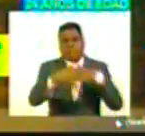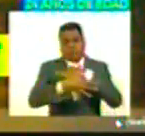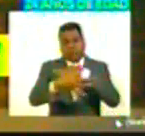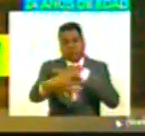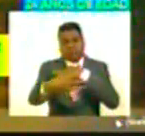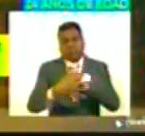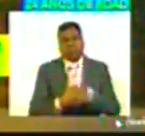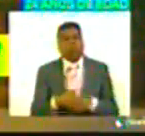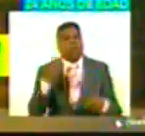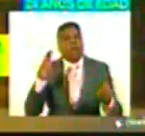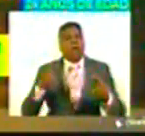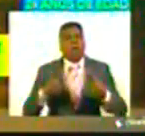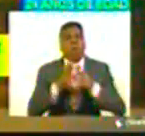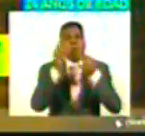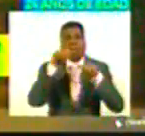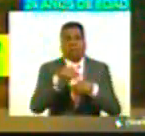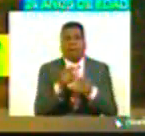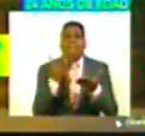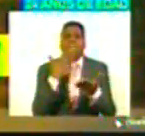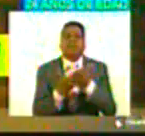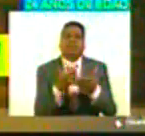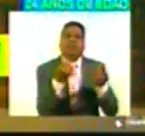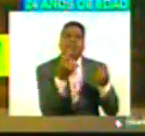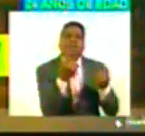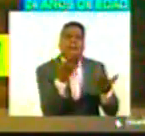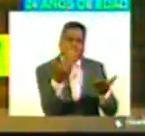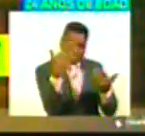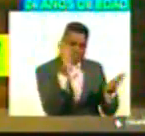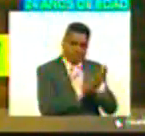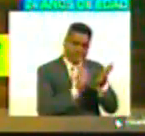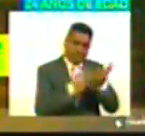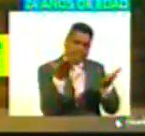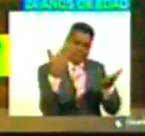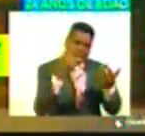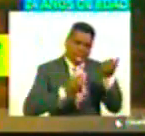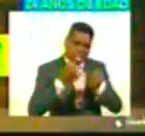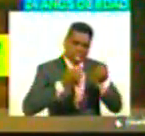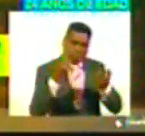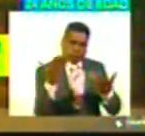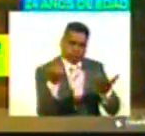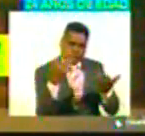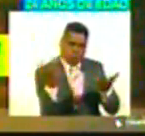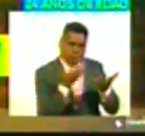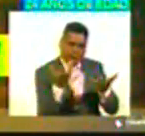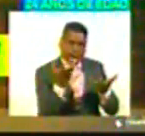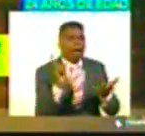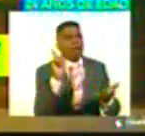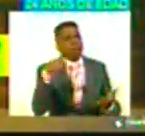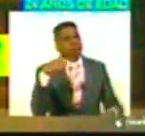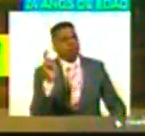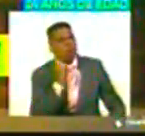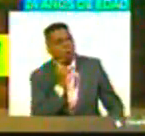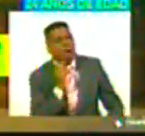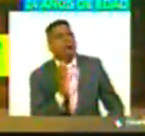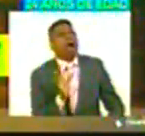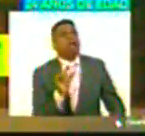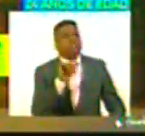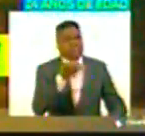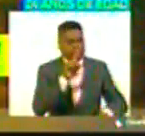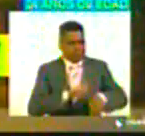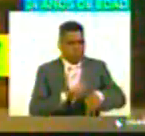se encontraban extorsionando a personas transeúntes que pasaban en ese momento